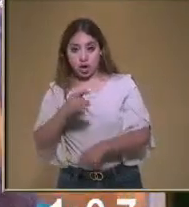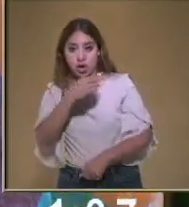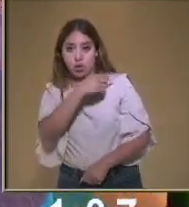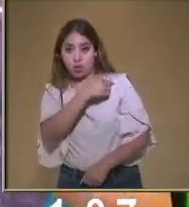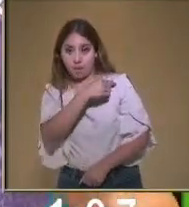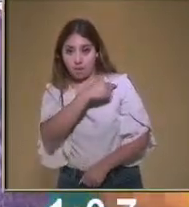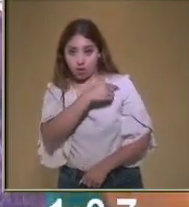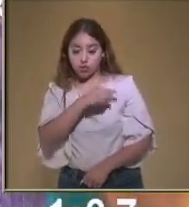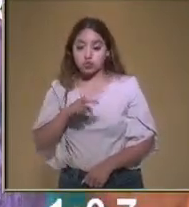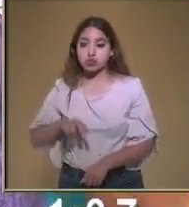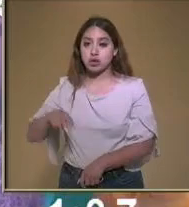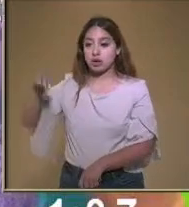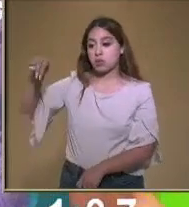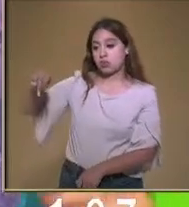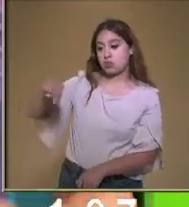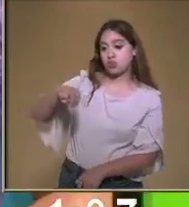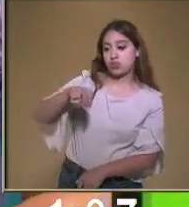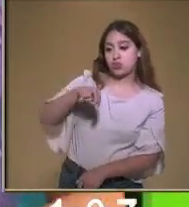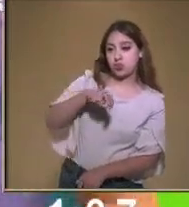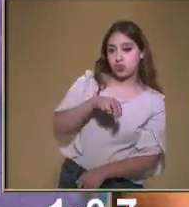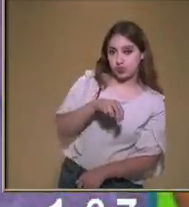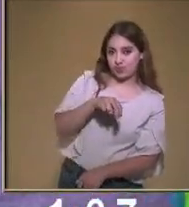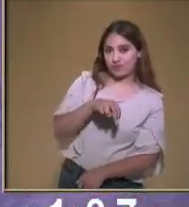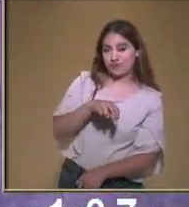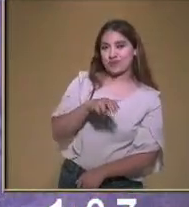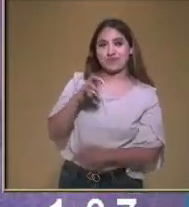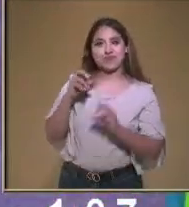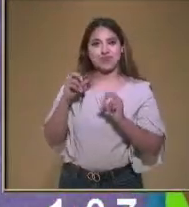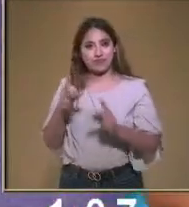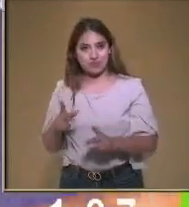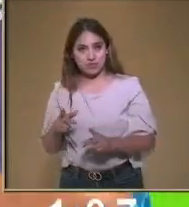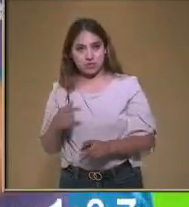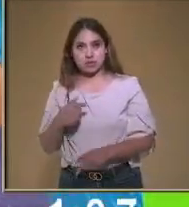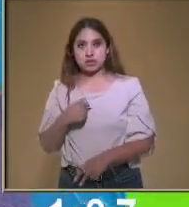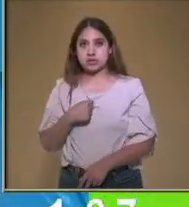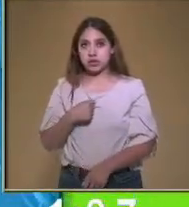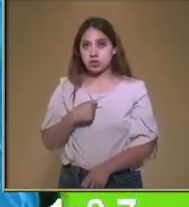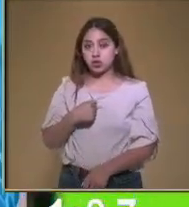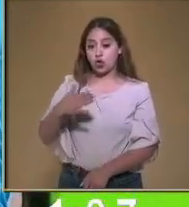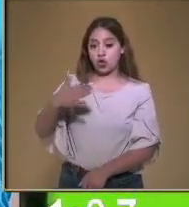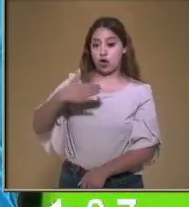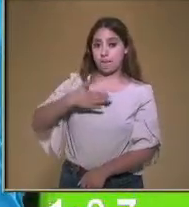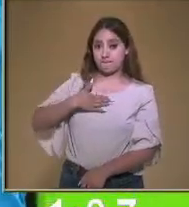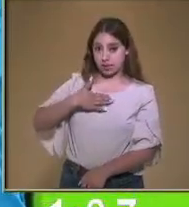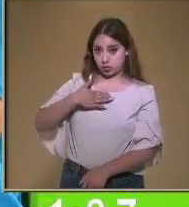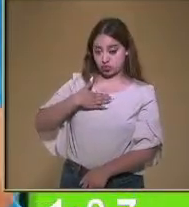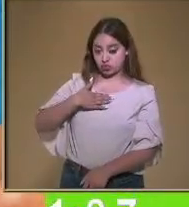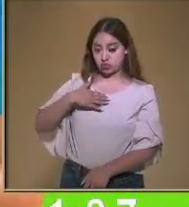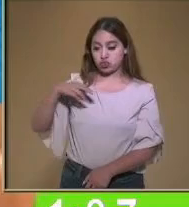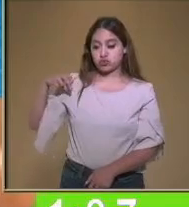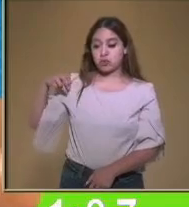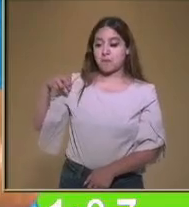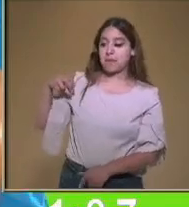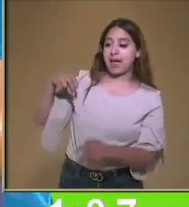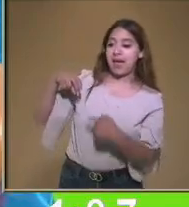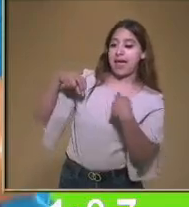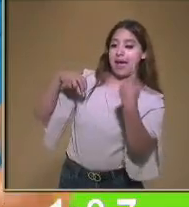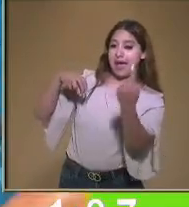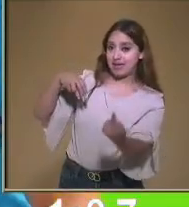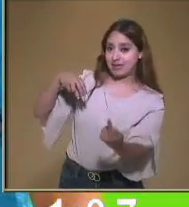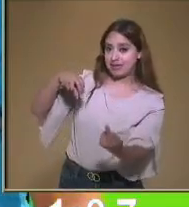desplazarse caminando hacia su lado izquierdo. Si yo le toco el pecho, profe, eso quiere decir que usted debe de